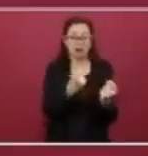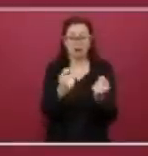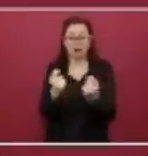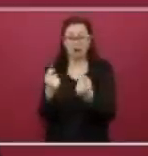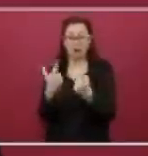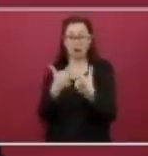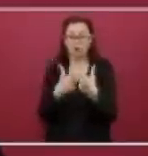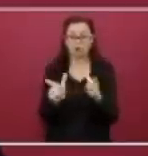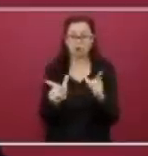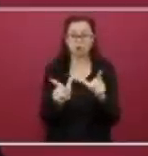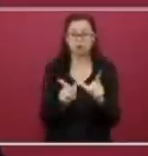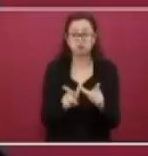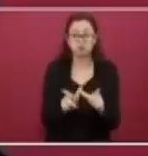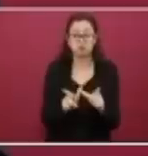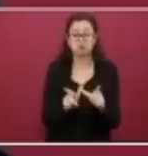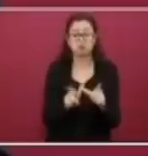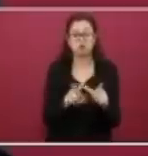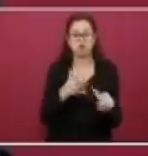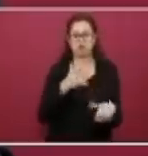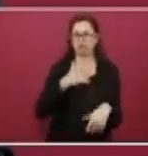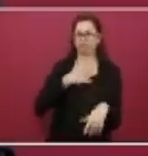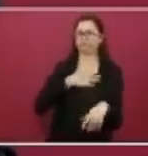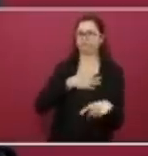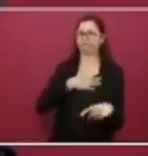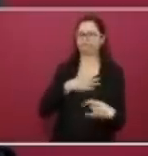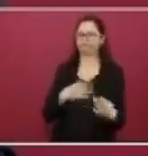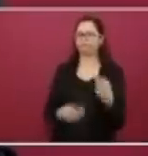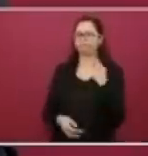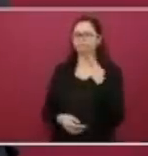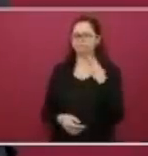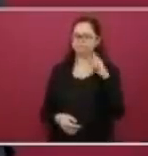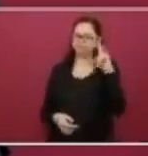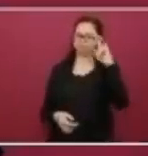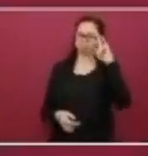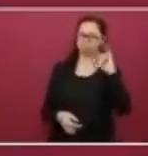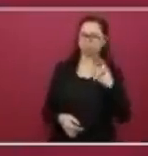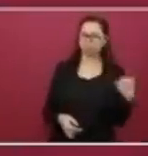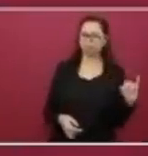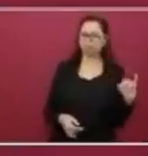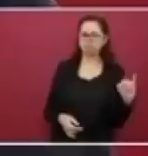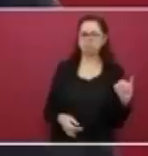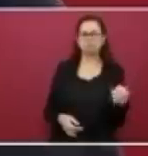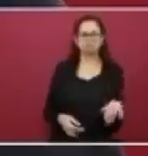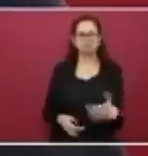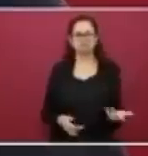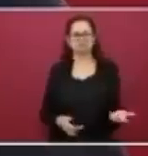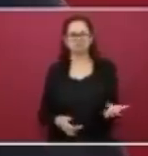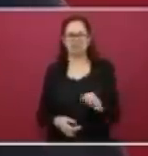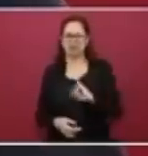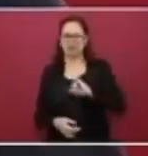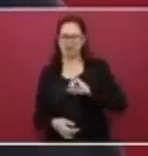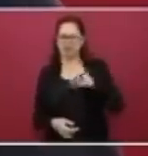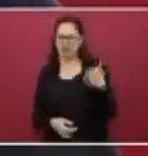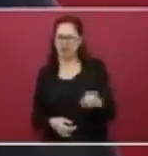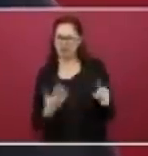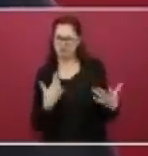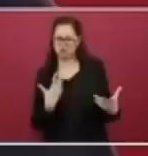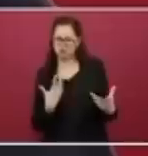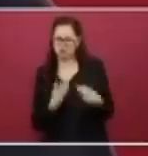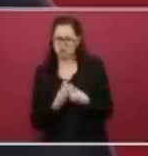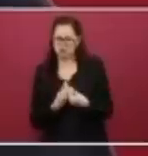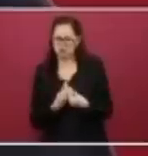se dicen de izquierda y nunca han estado con nuestro